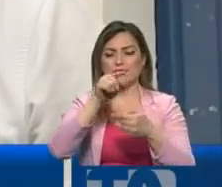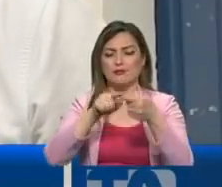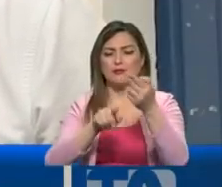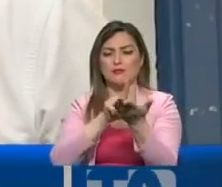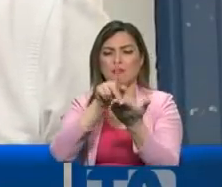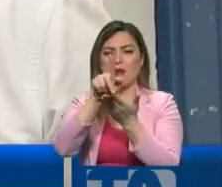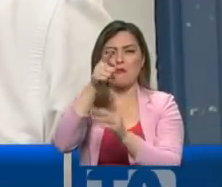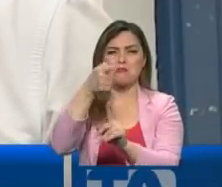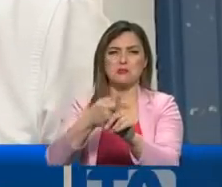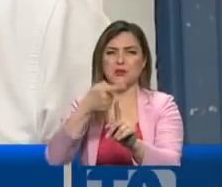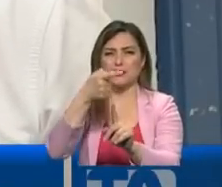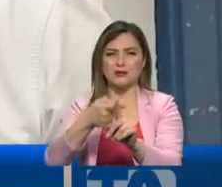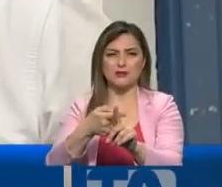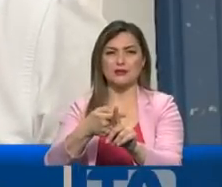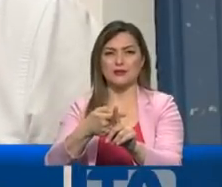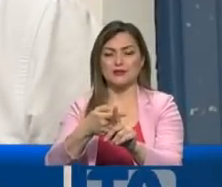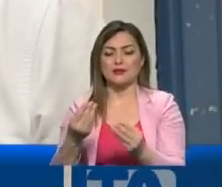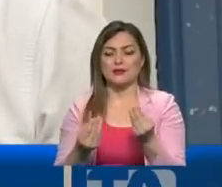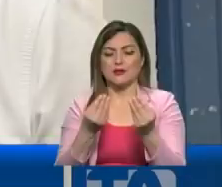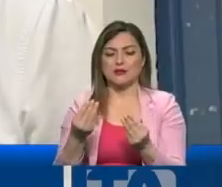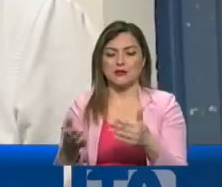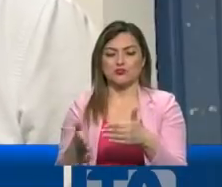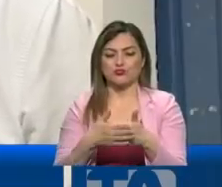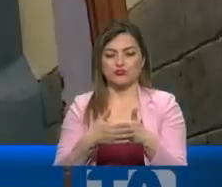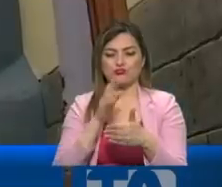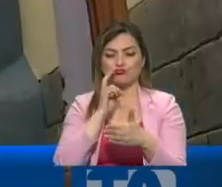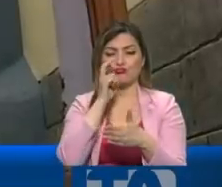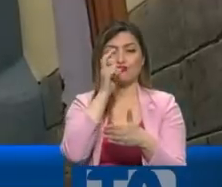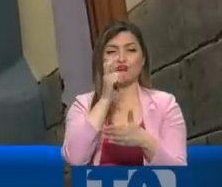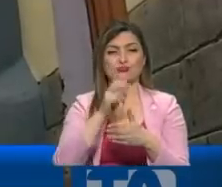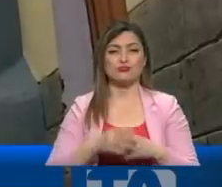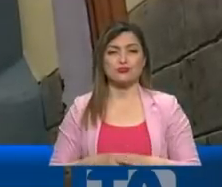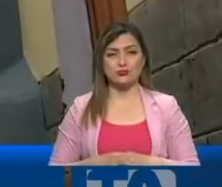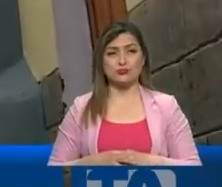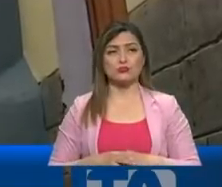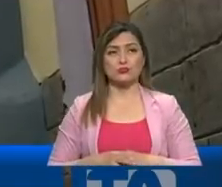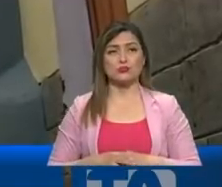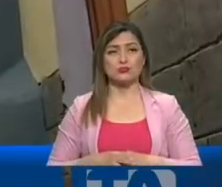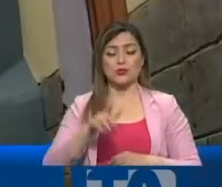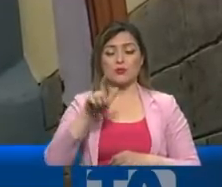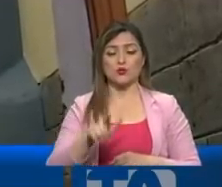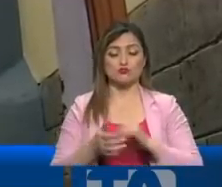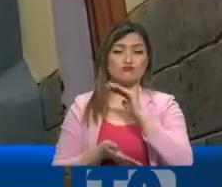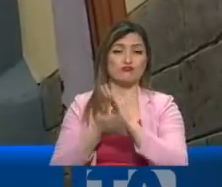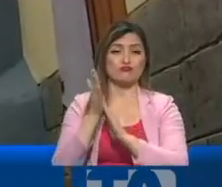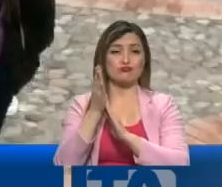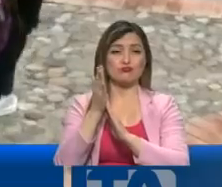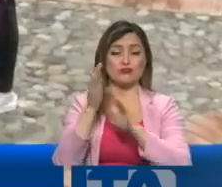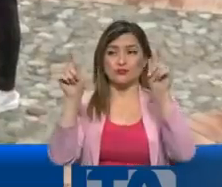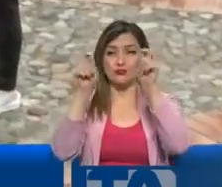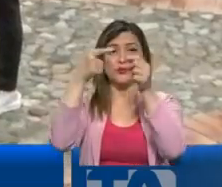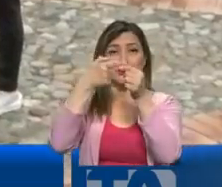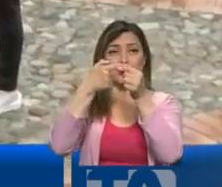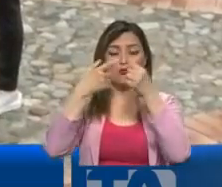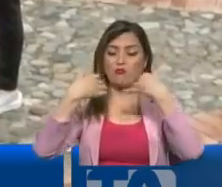arriendos. Obviamente han tenido que cerrar sus puertas al turismo. Una de las que ya abandonó la calle fue la Fundación Quito Eterno,